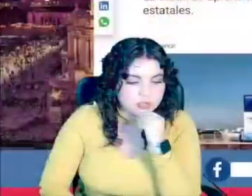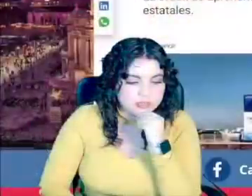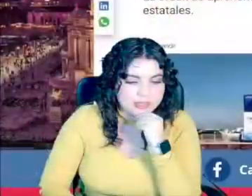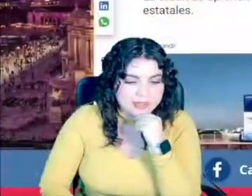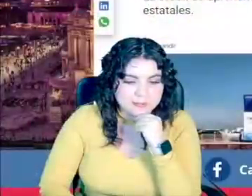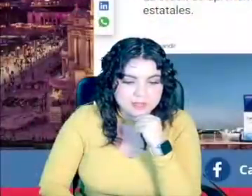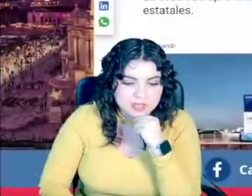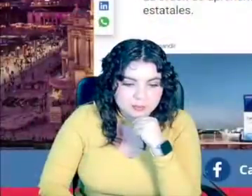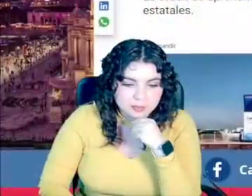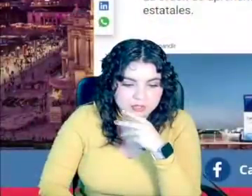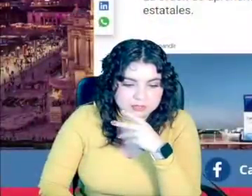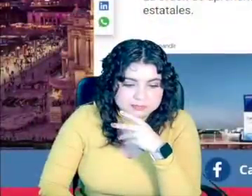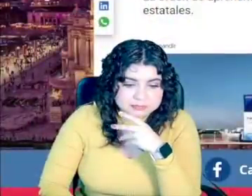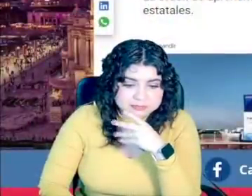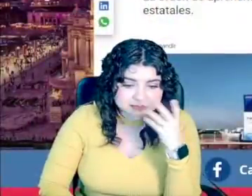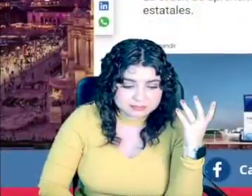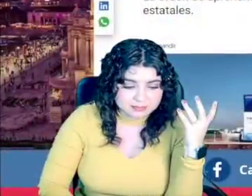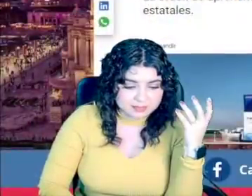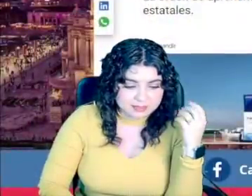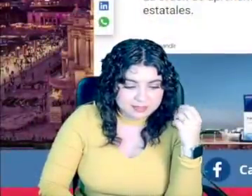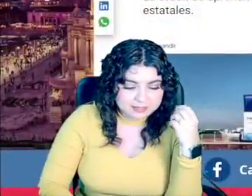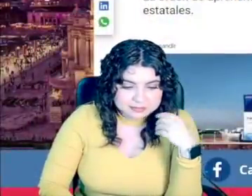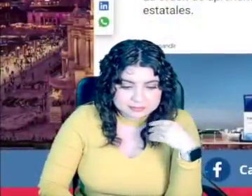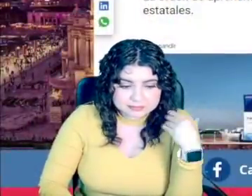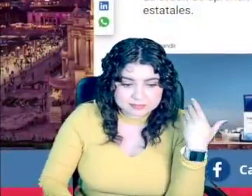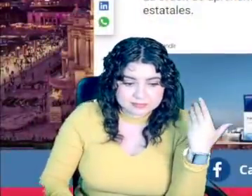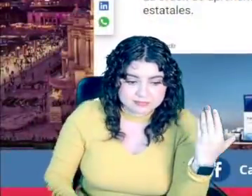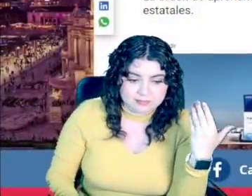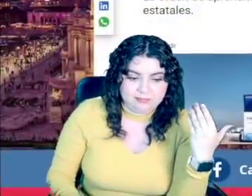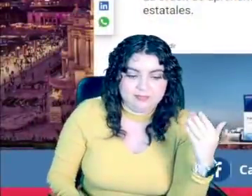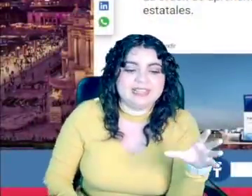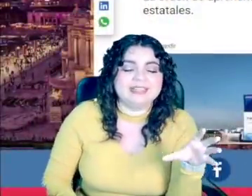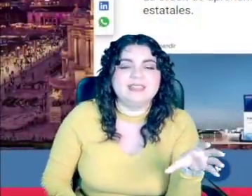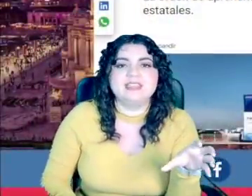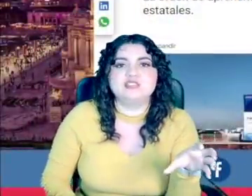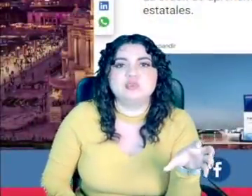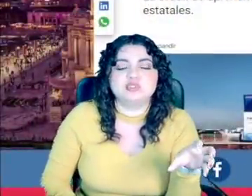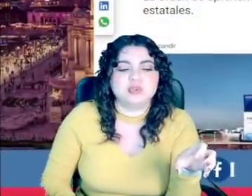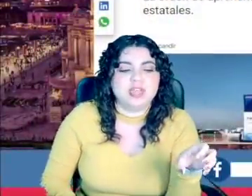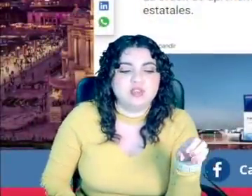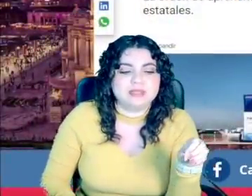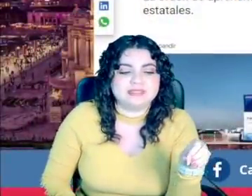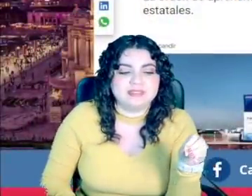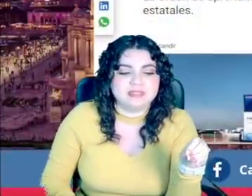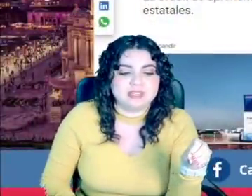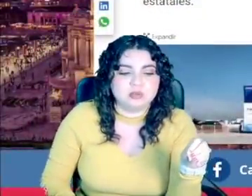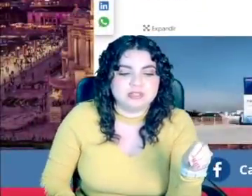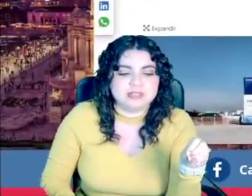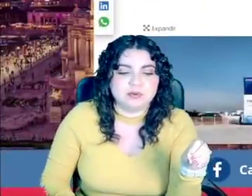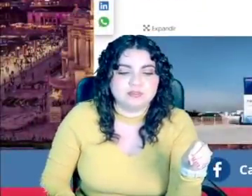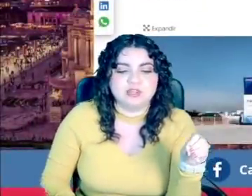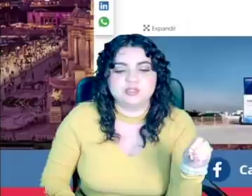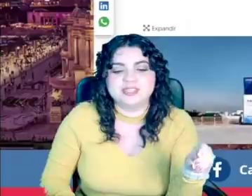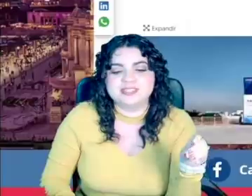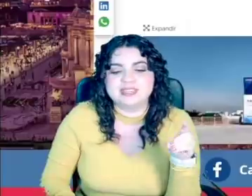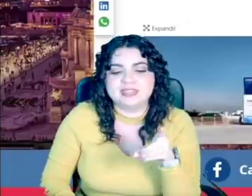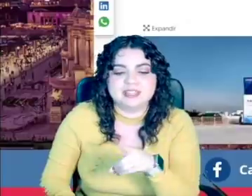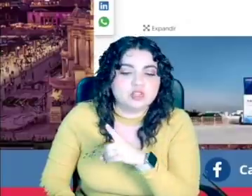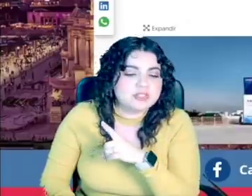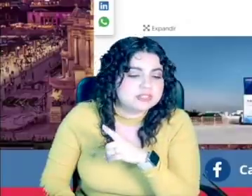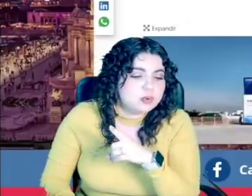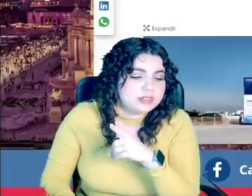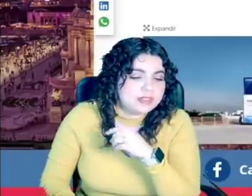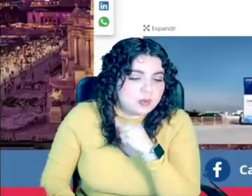recordarán, bueno, que el día de ayer estuvo sonando bastante esta noticia. Porfirio Sánchez,